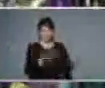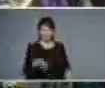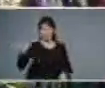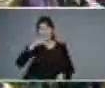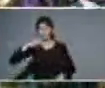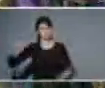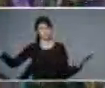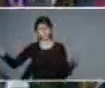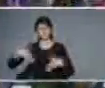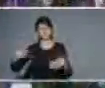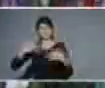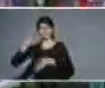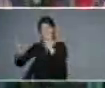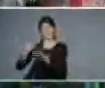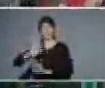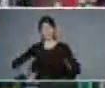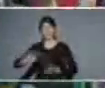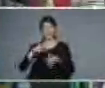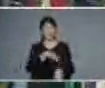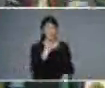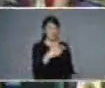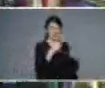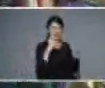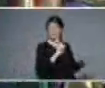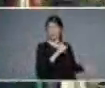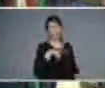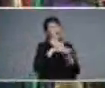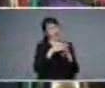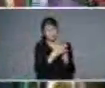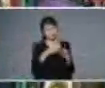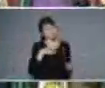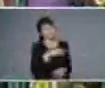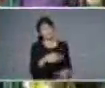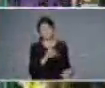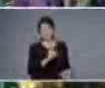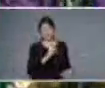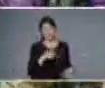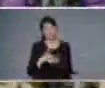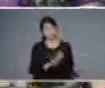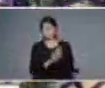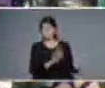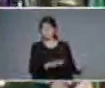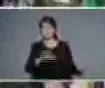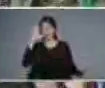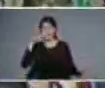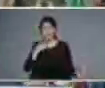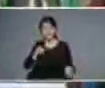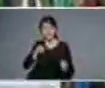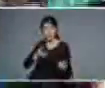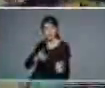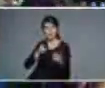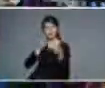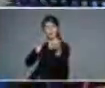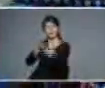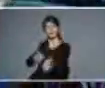abandonada nada es tan grave ahora no es momento quieto y escucha que yo te lo